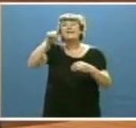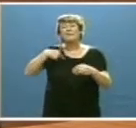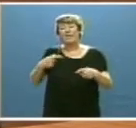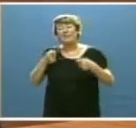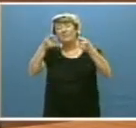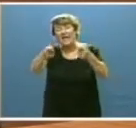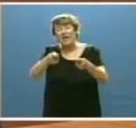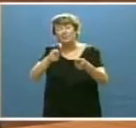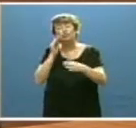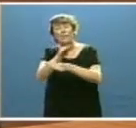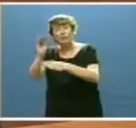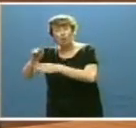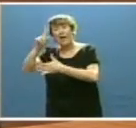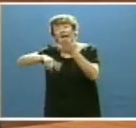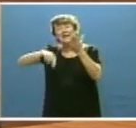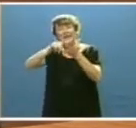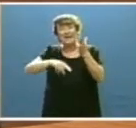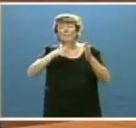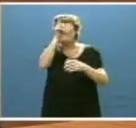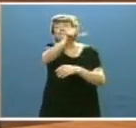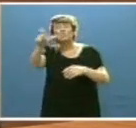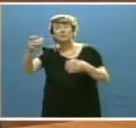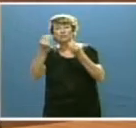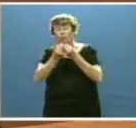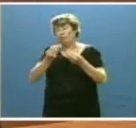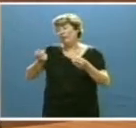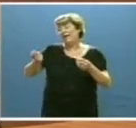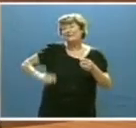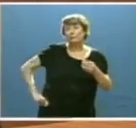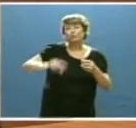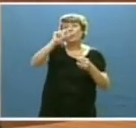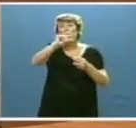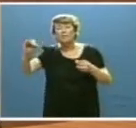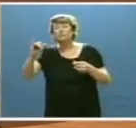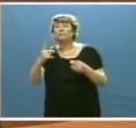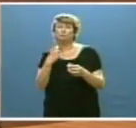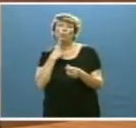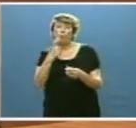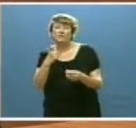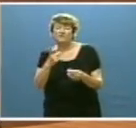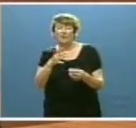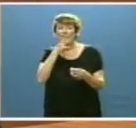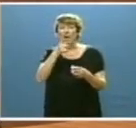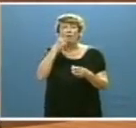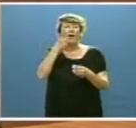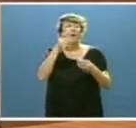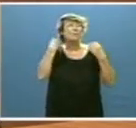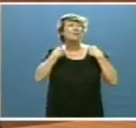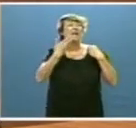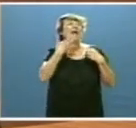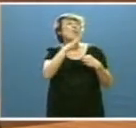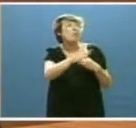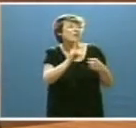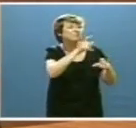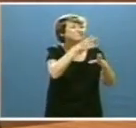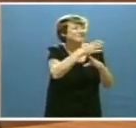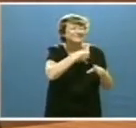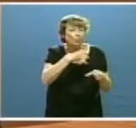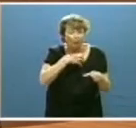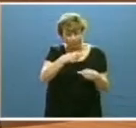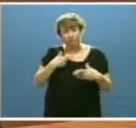para personas con rentas más bajas y con dificultades especiales de acceso a una vivienda adecuada una nueva